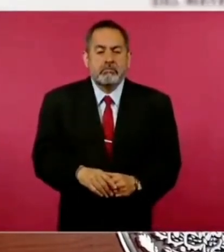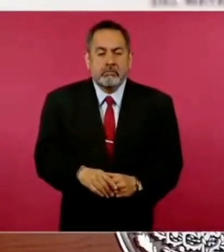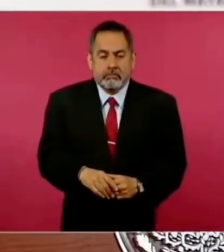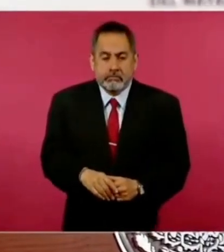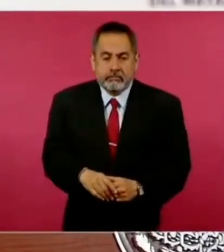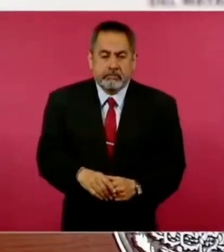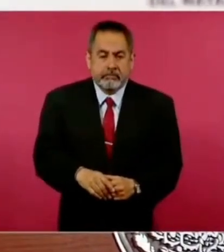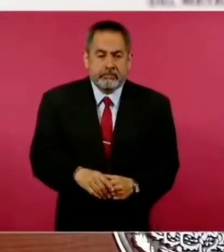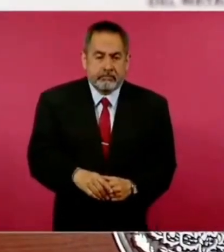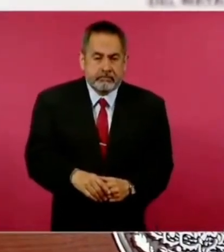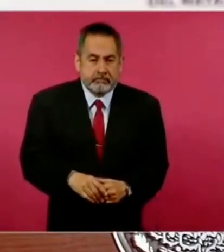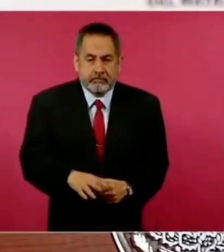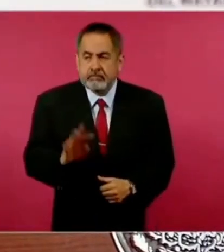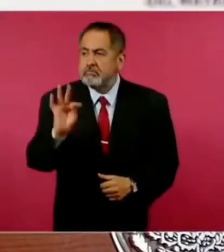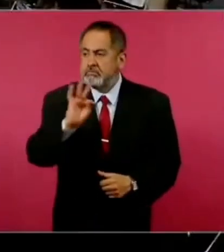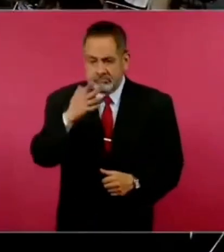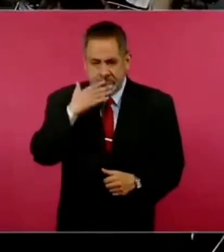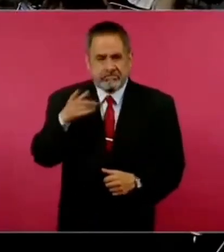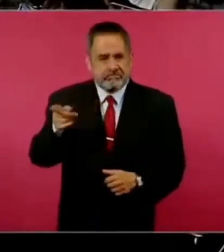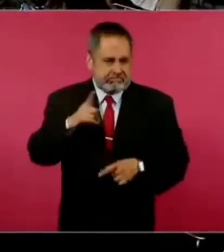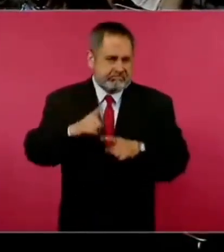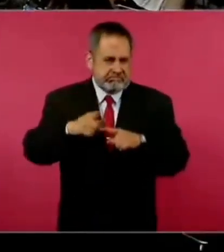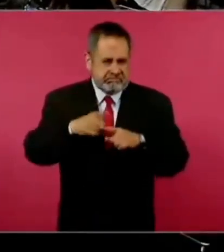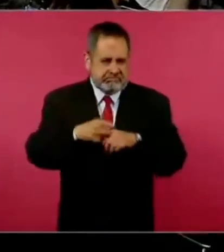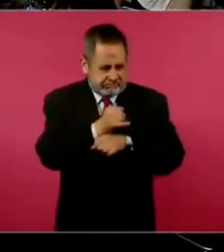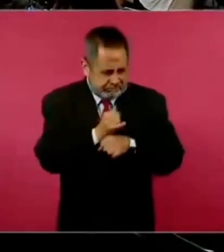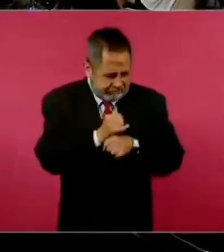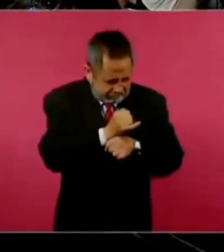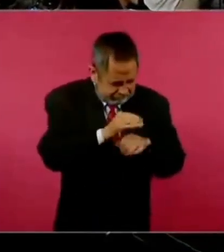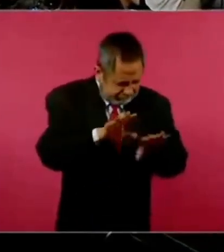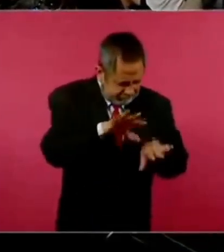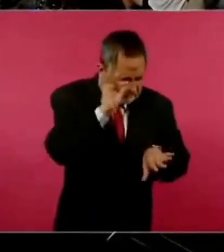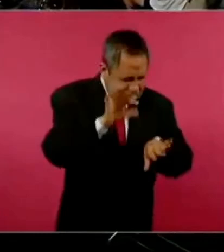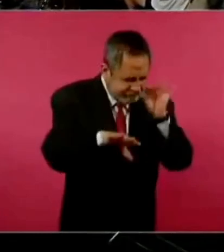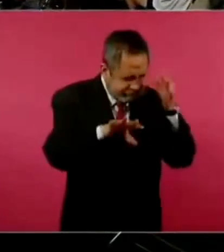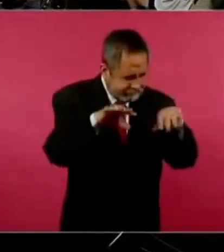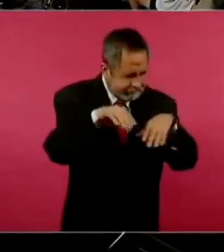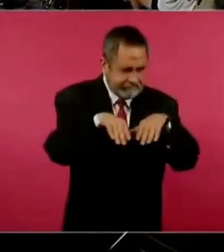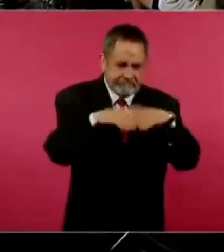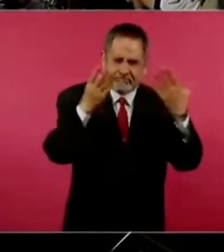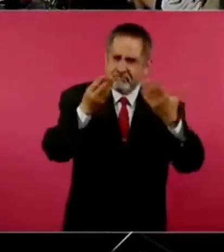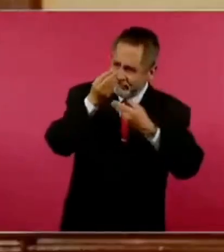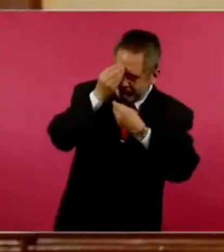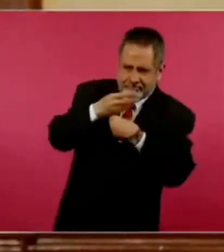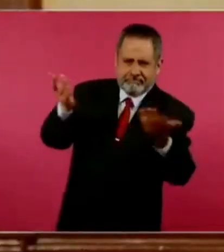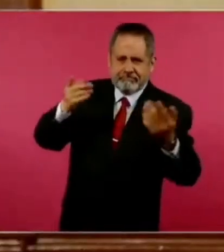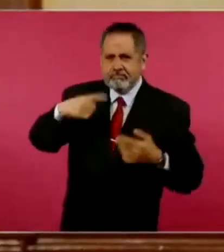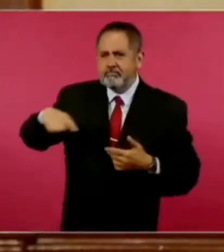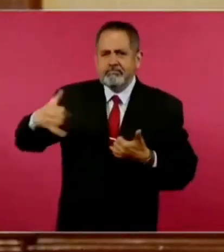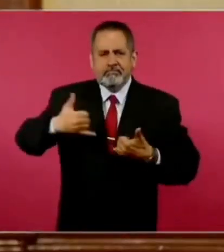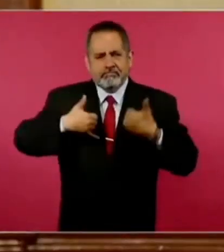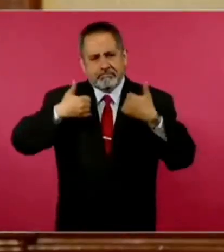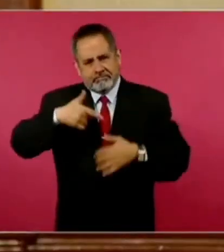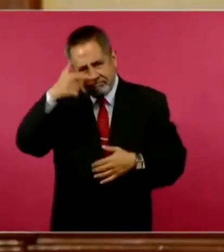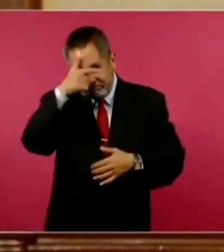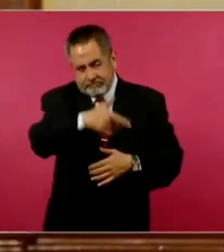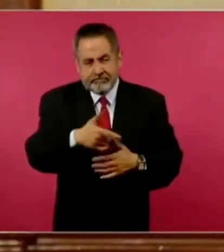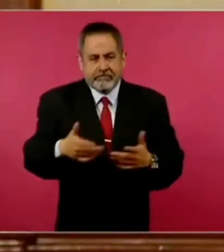Sí, sería bueno que se refrescara todo eso para los jóvenes, que no,